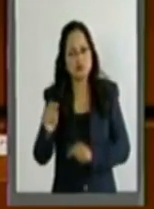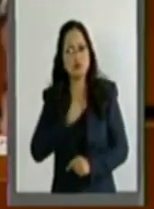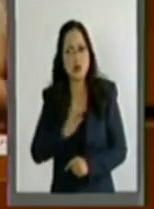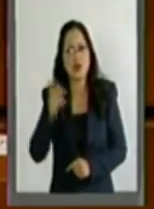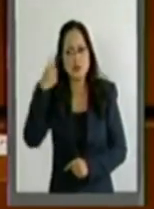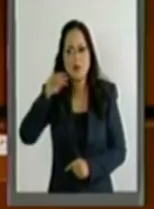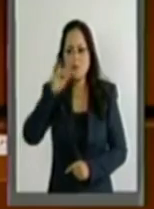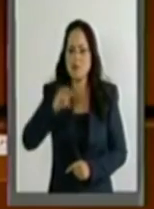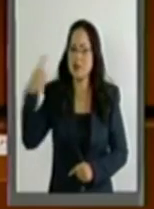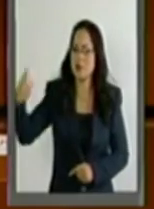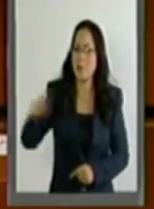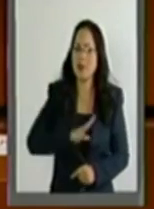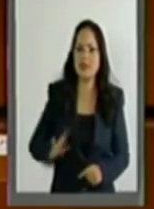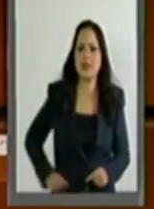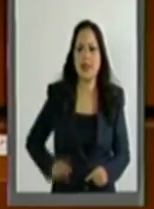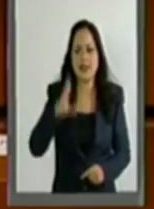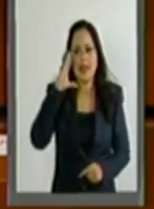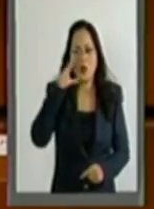cubano.